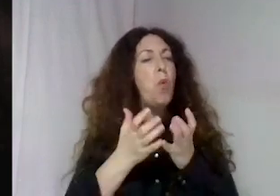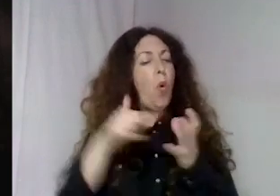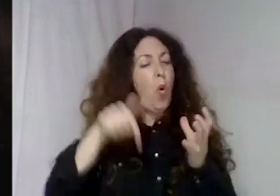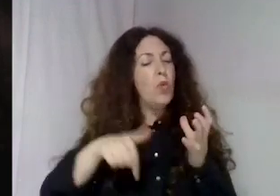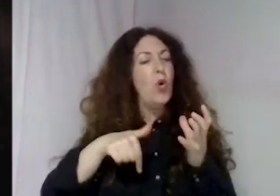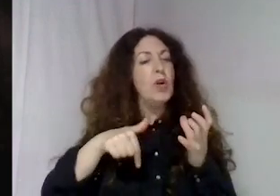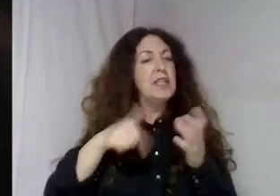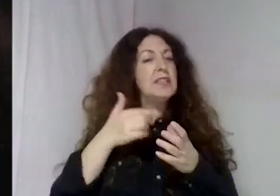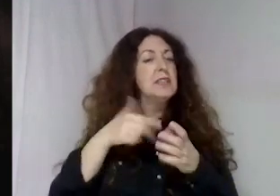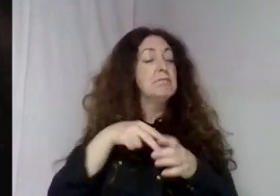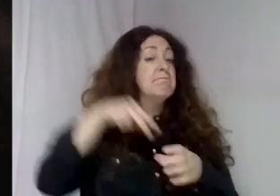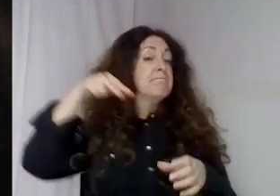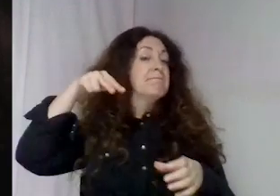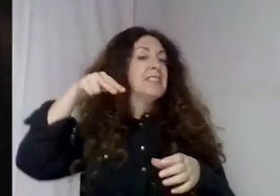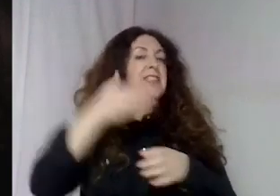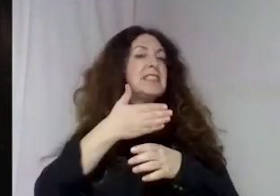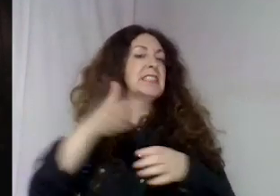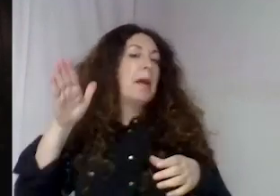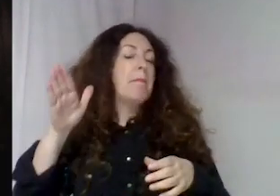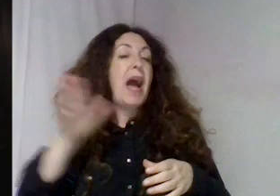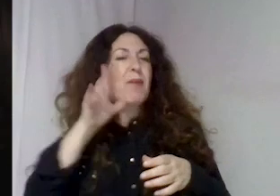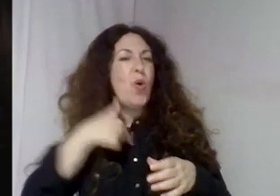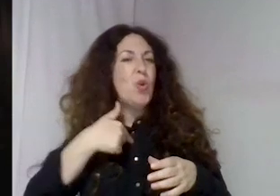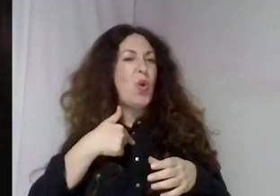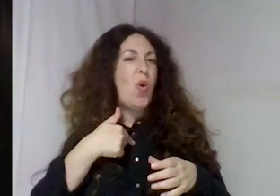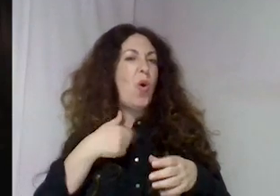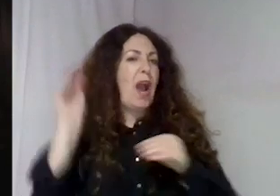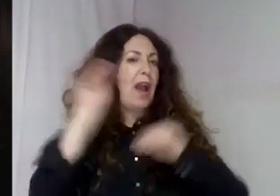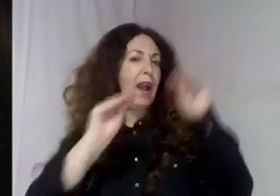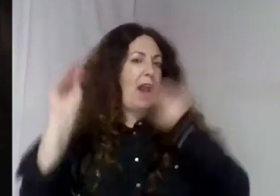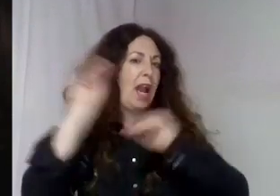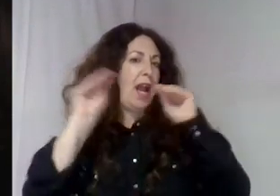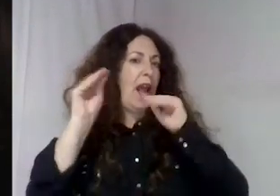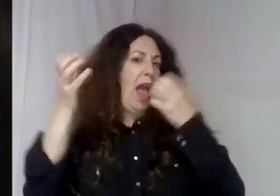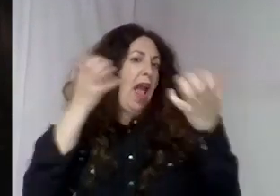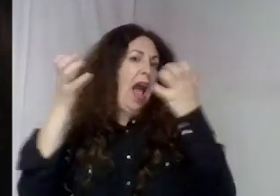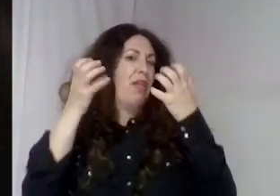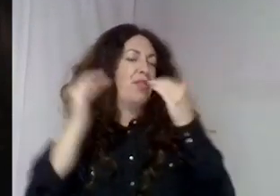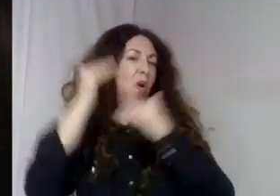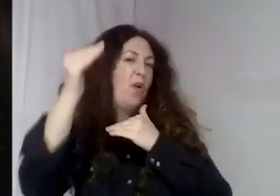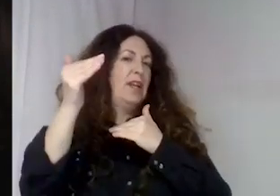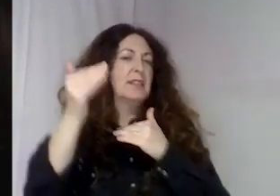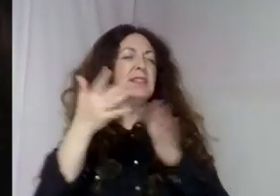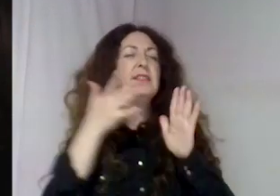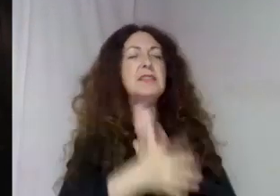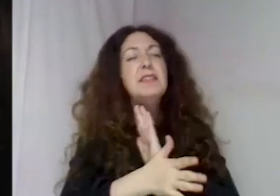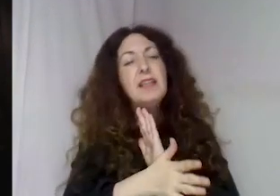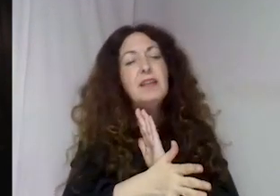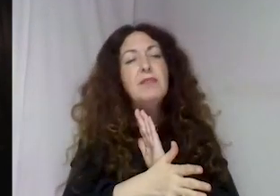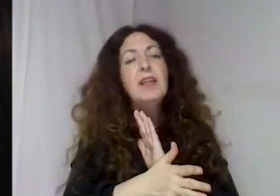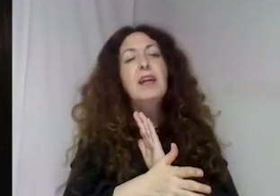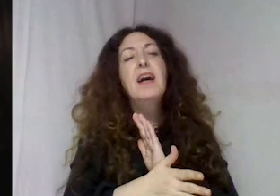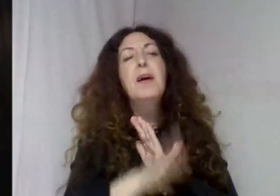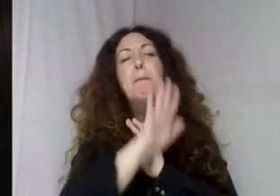pensar que se concibe al artista como una persona fuera del común de los mortales, donde si asesina,